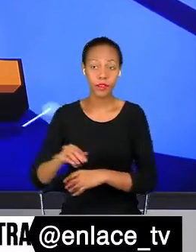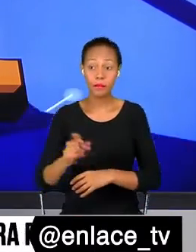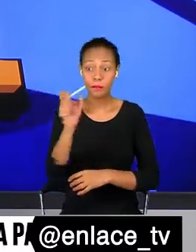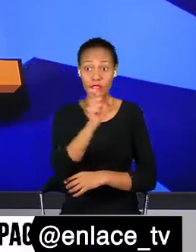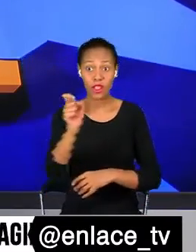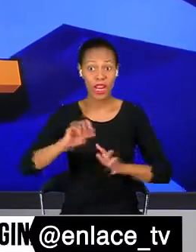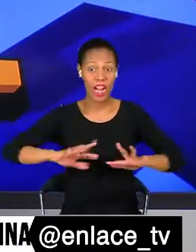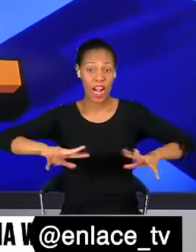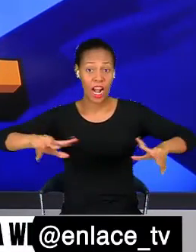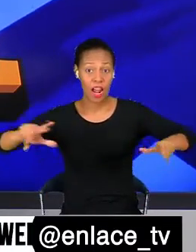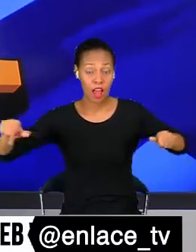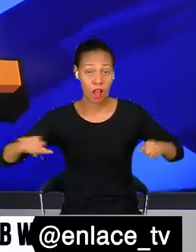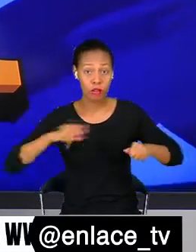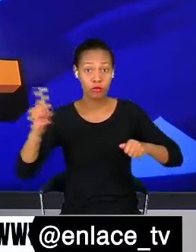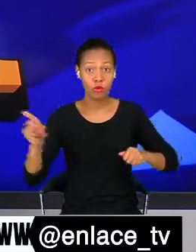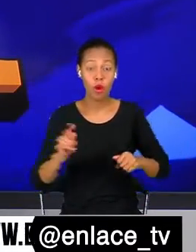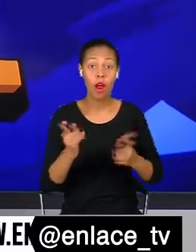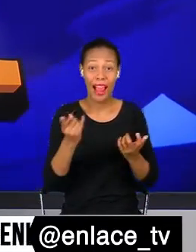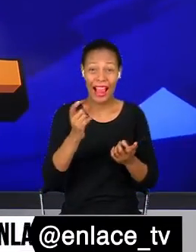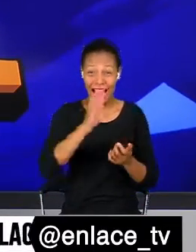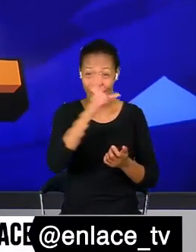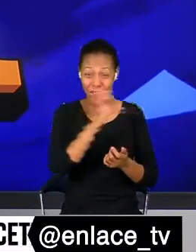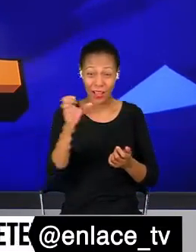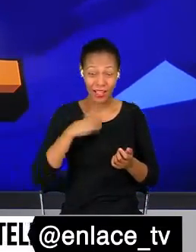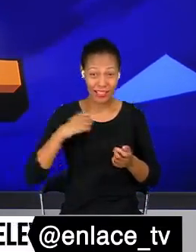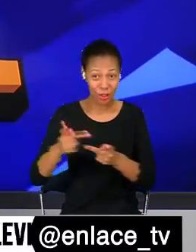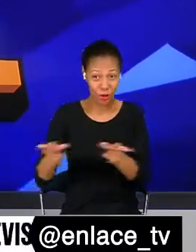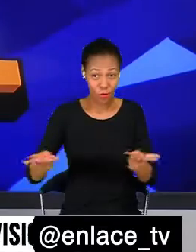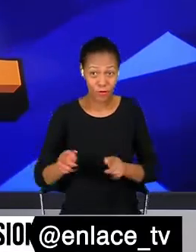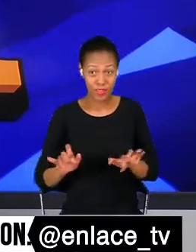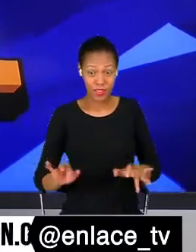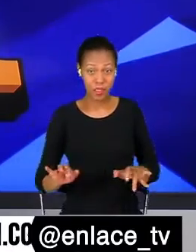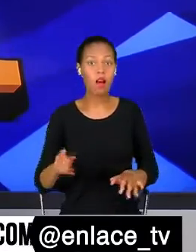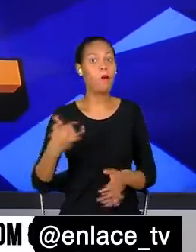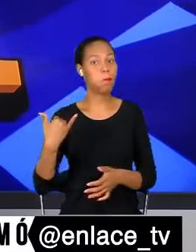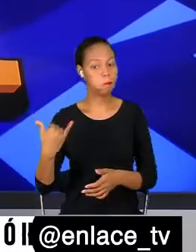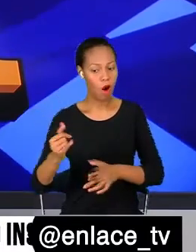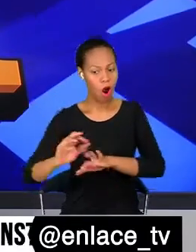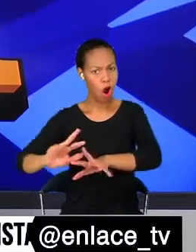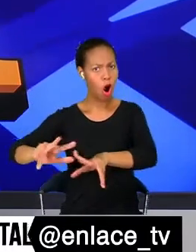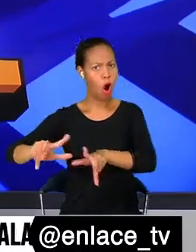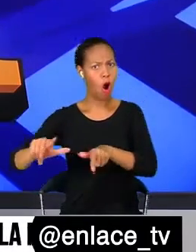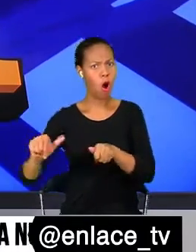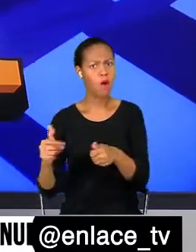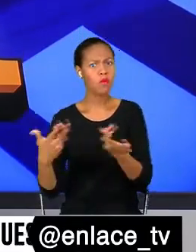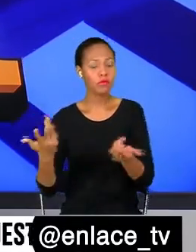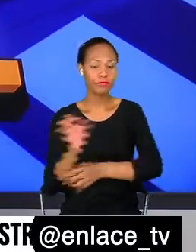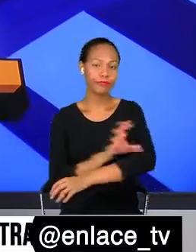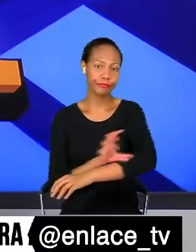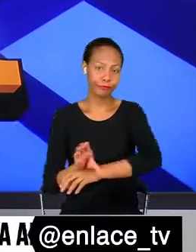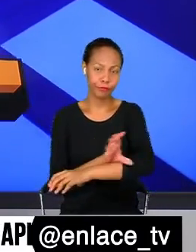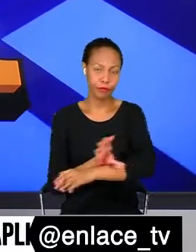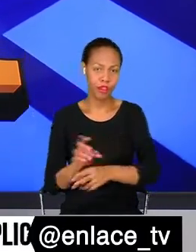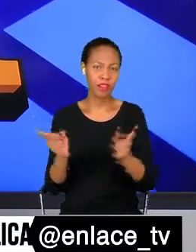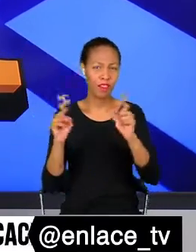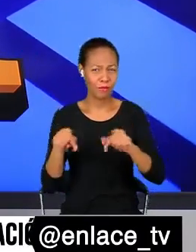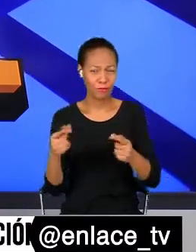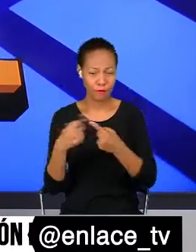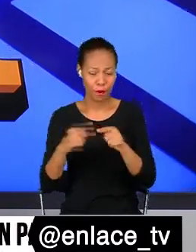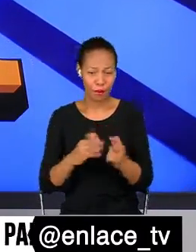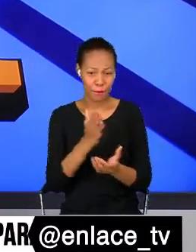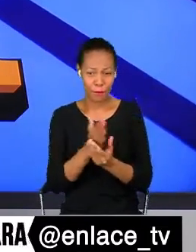Técnico de Cafao, ubicado sobre la carrera 17. De allí fueron hurtados elementos de cómputo y documentación importante para